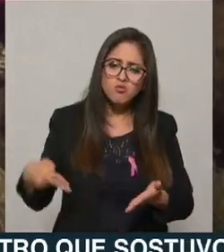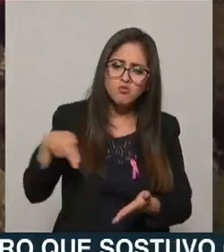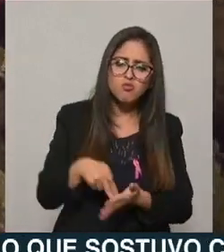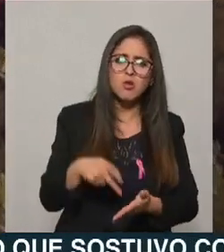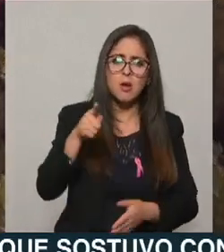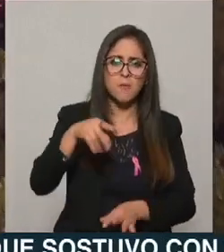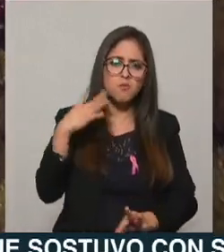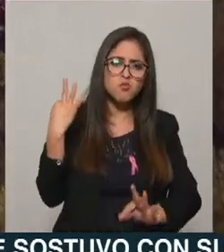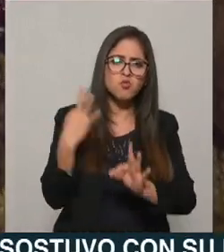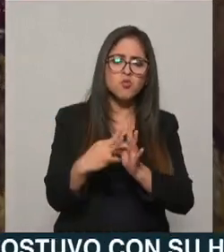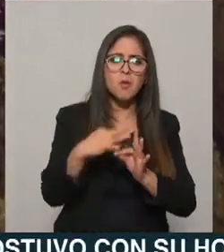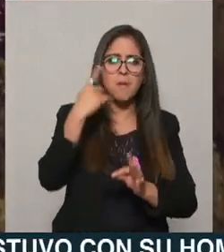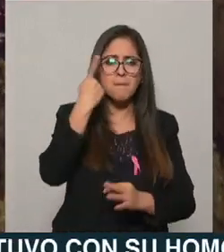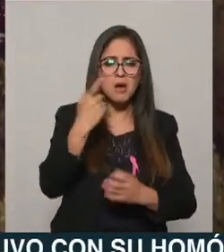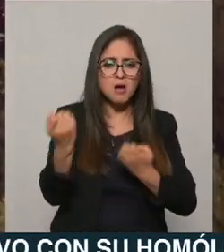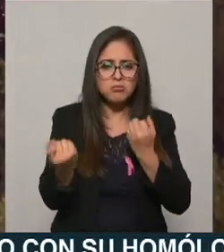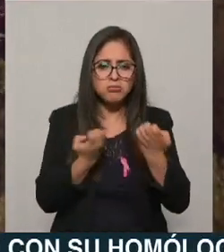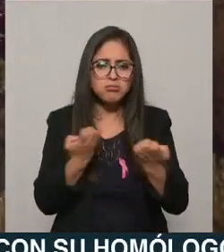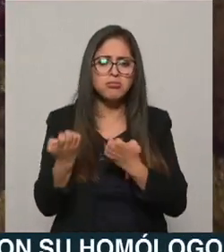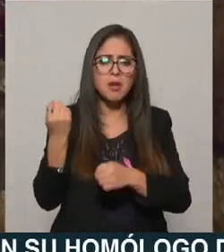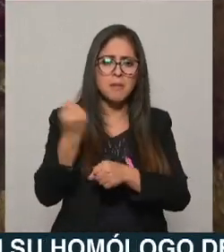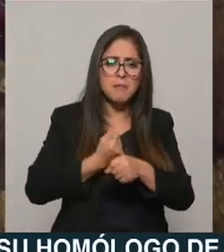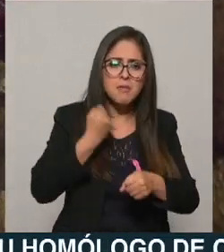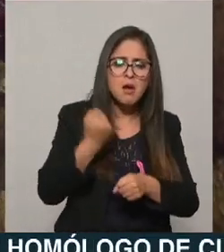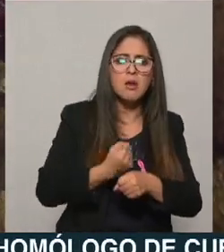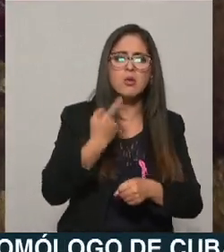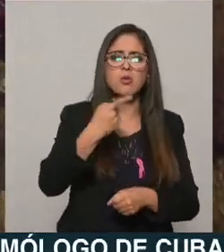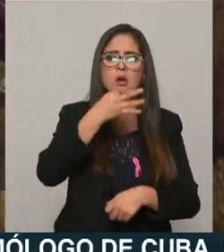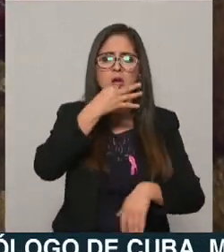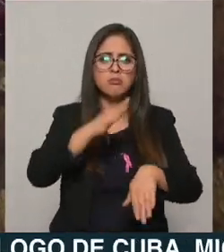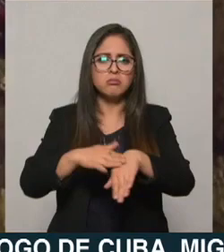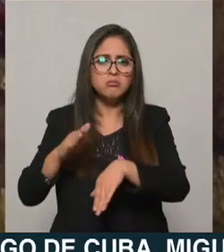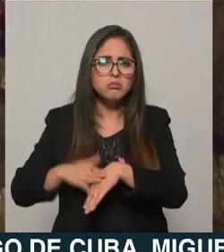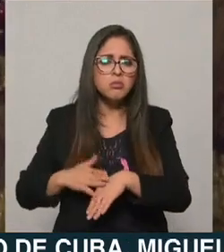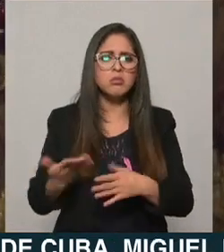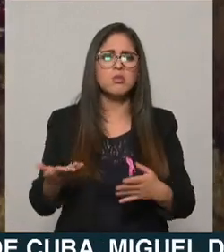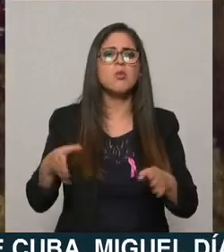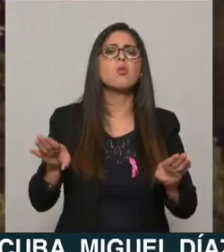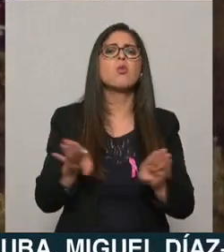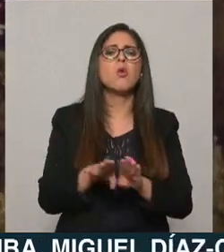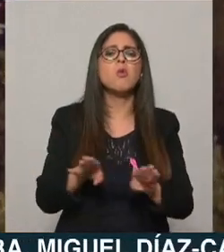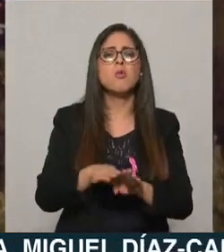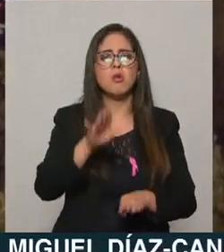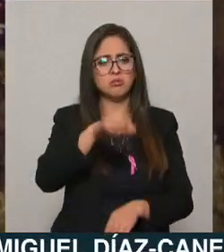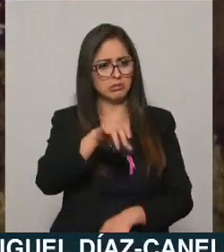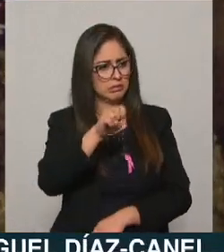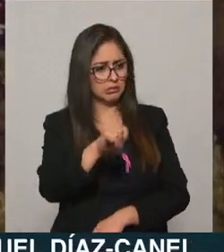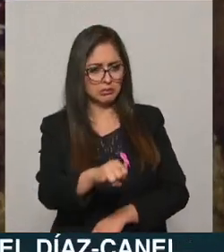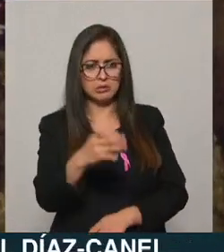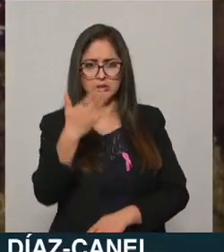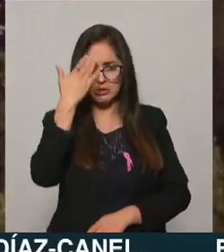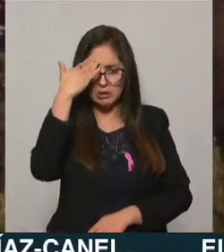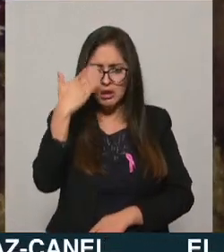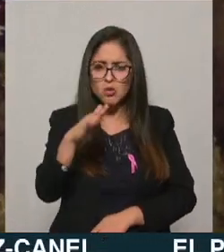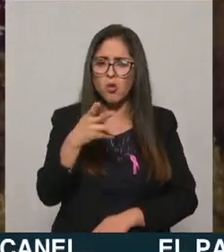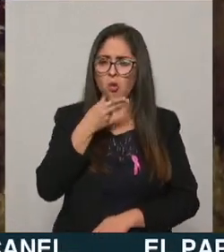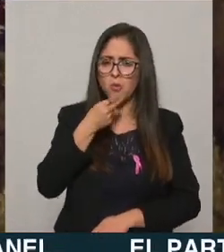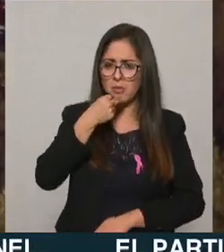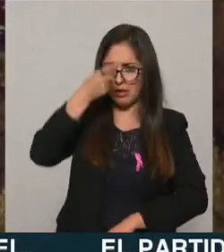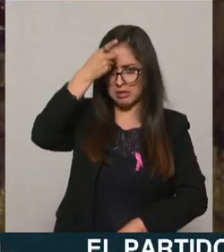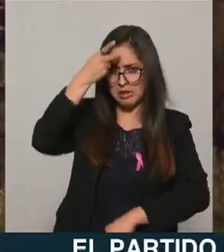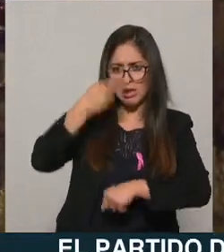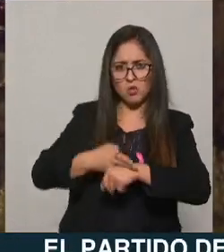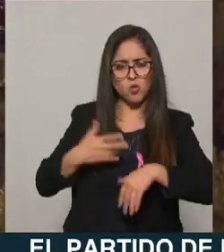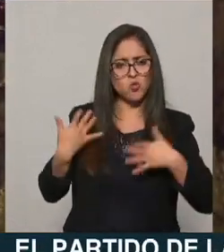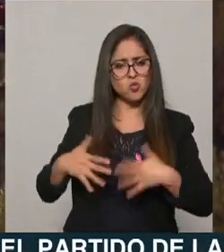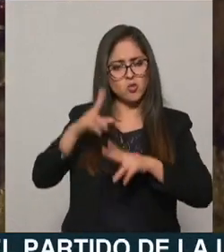puntuales a los ensayos, a su llamado, cómo le decían sí señor al señor director, ¿no?